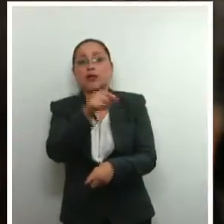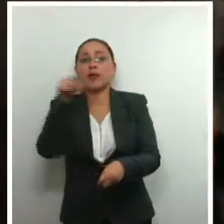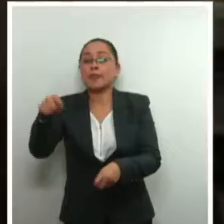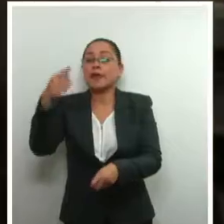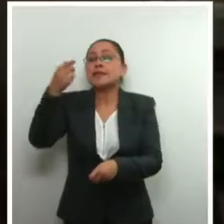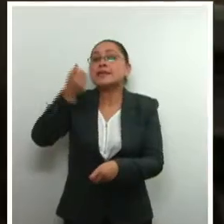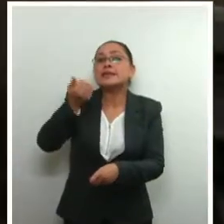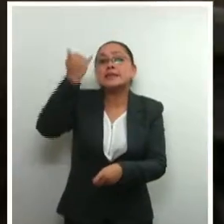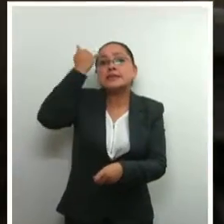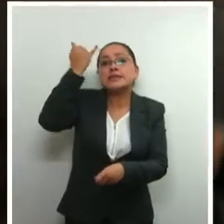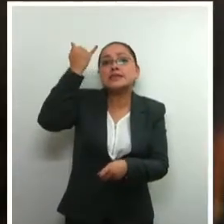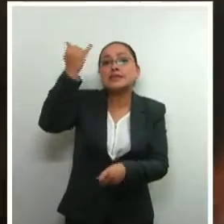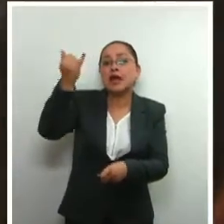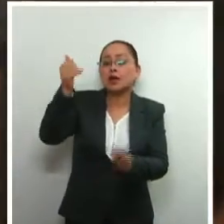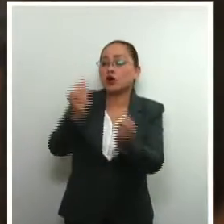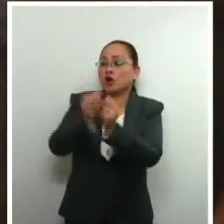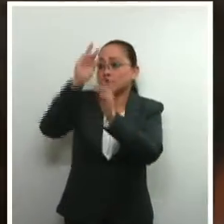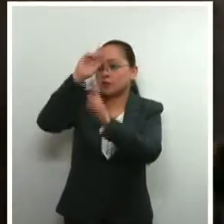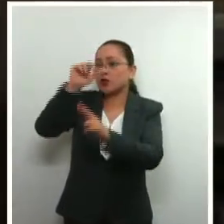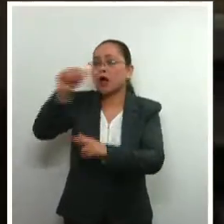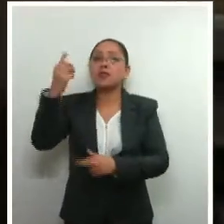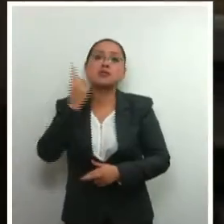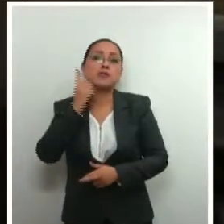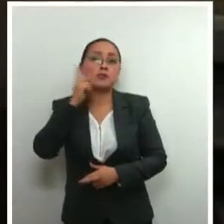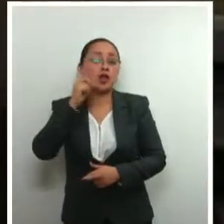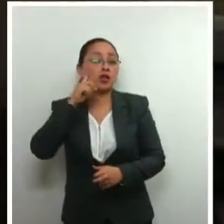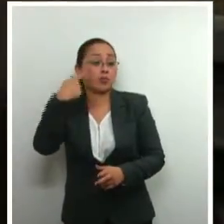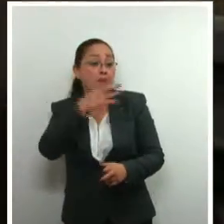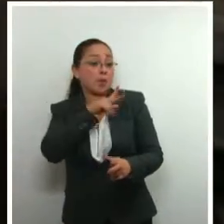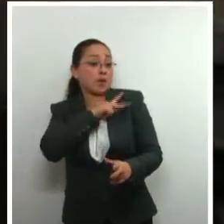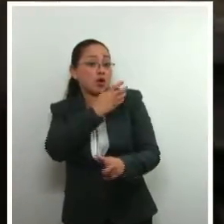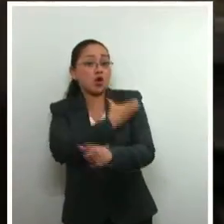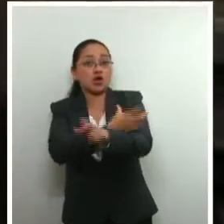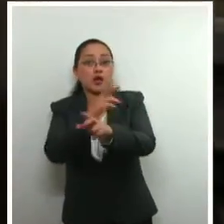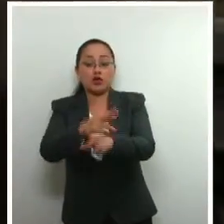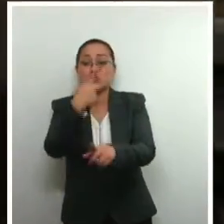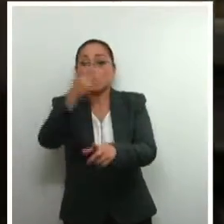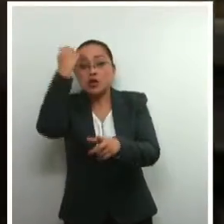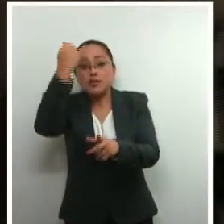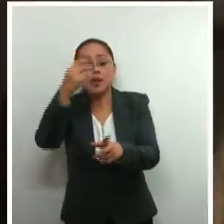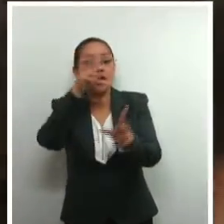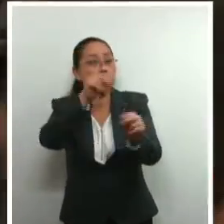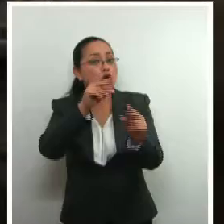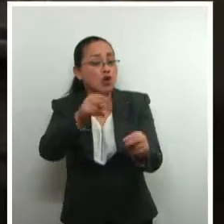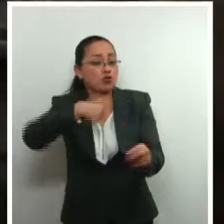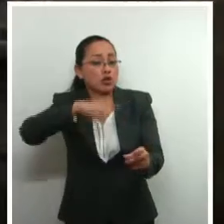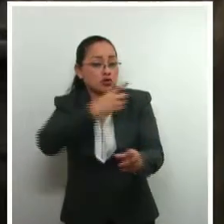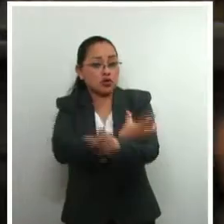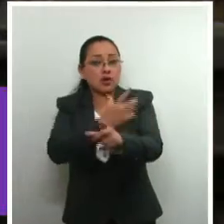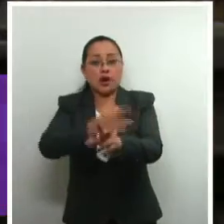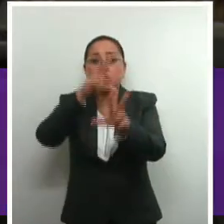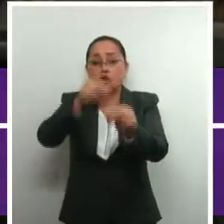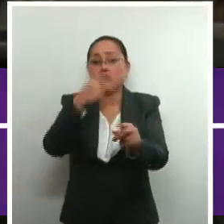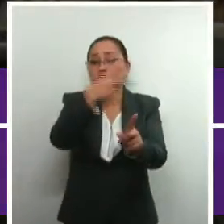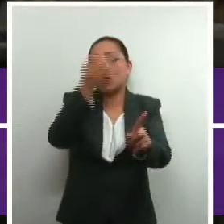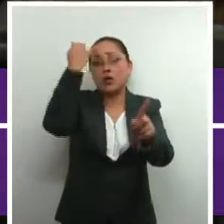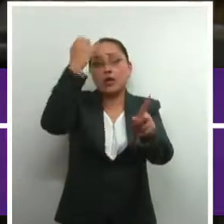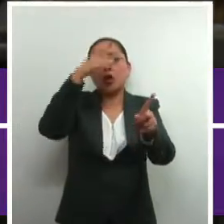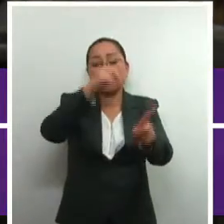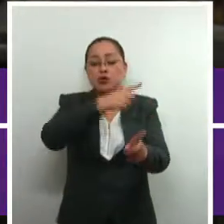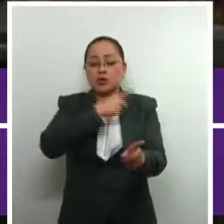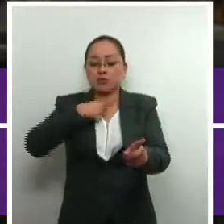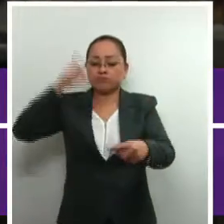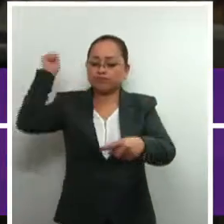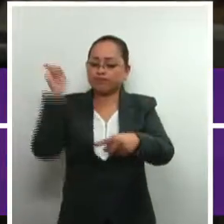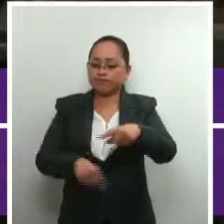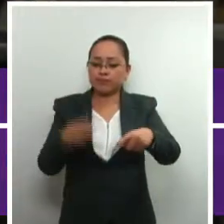expresión respetable de la diputada, pero no de mi coordinador o de nuestro coordinador. Le pediría que considerara retirar la